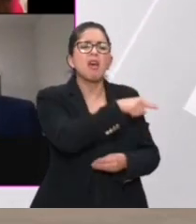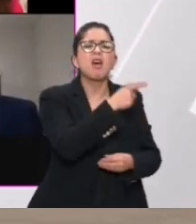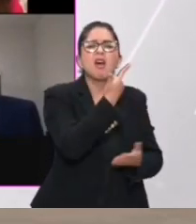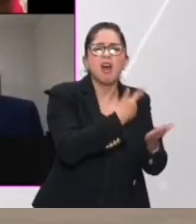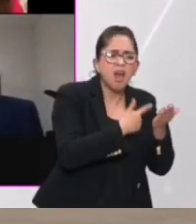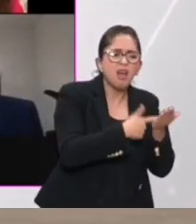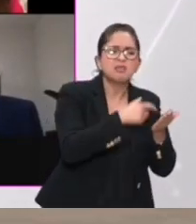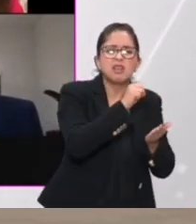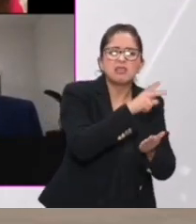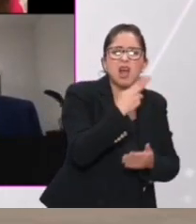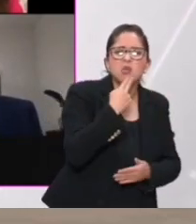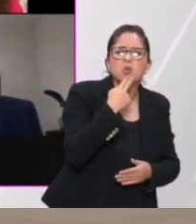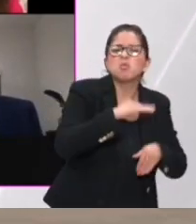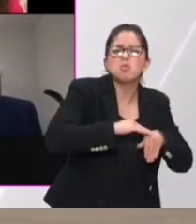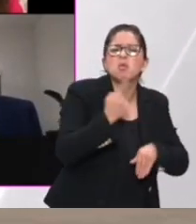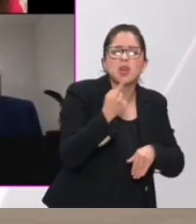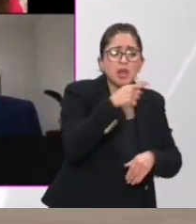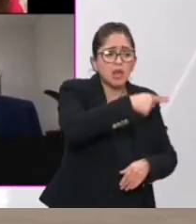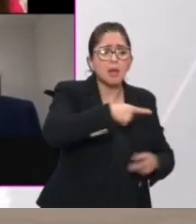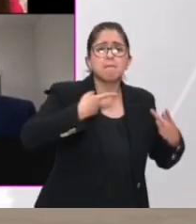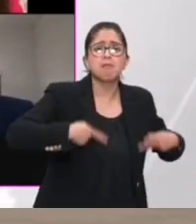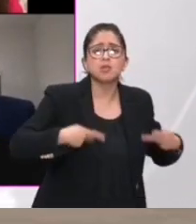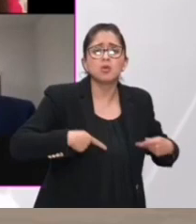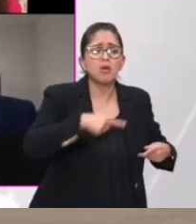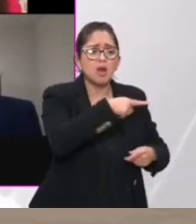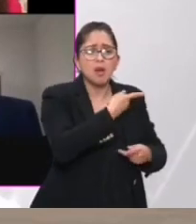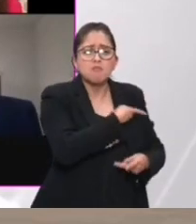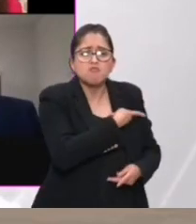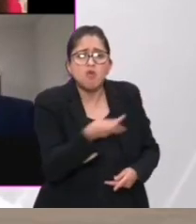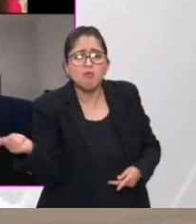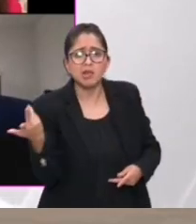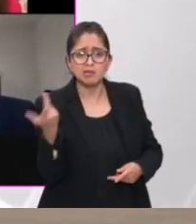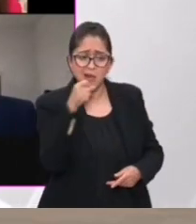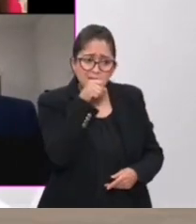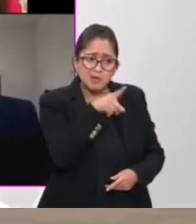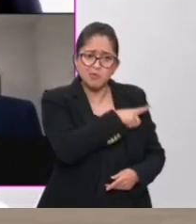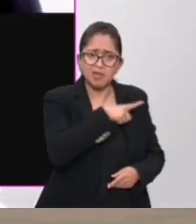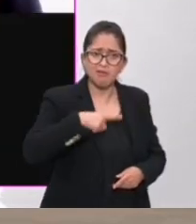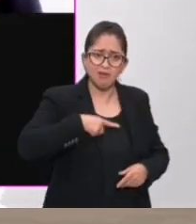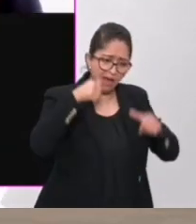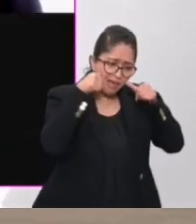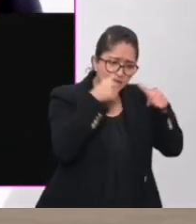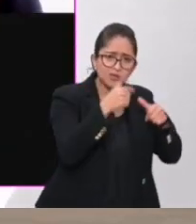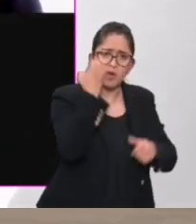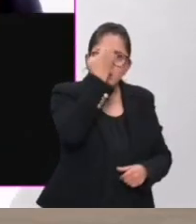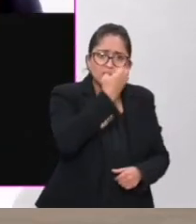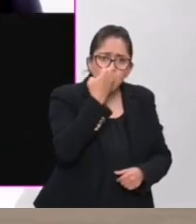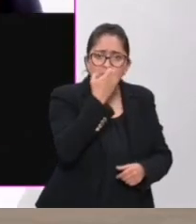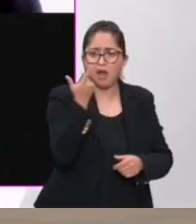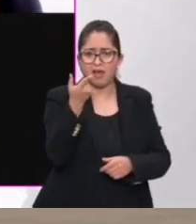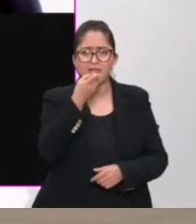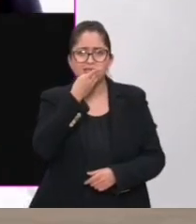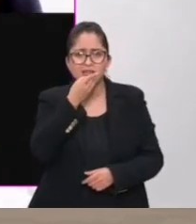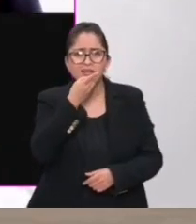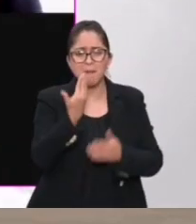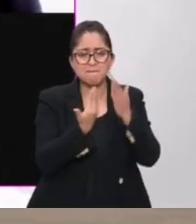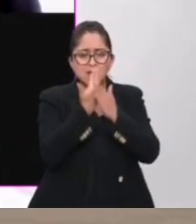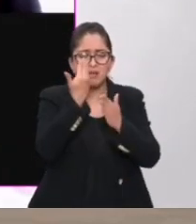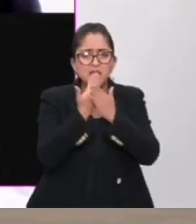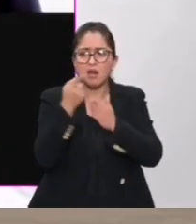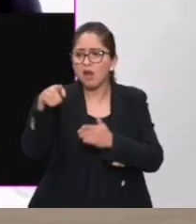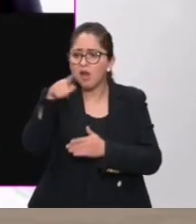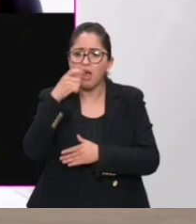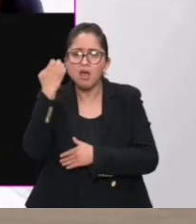la falta de un programa de atención en las escuelas a que haya una nutrición adecuada en los desayunos escolares y que